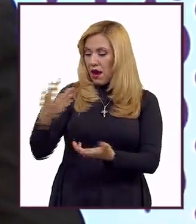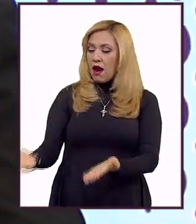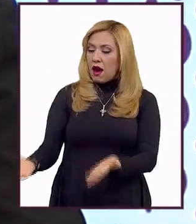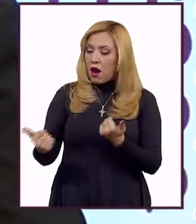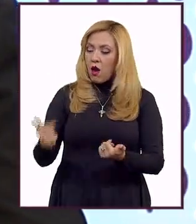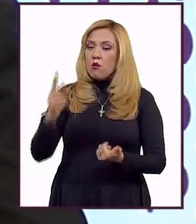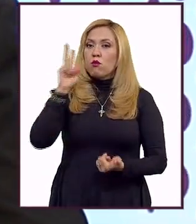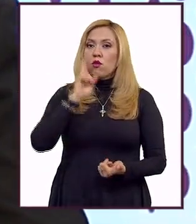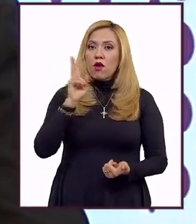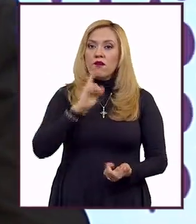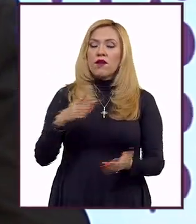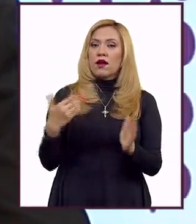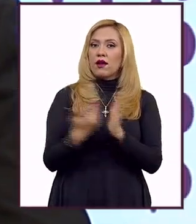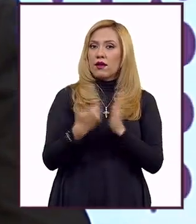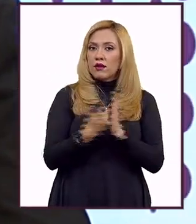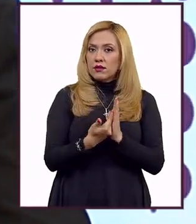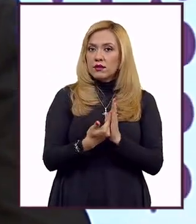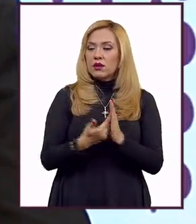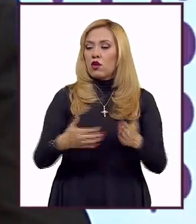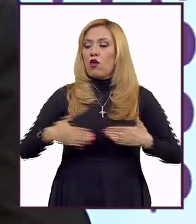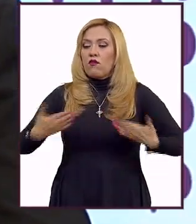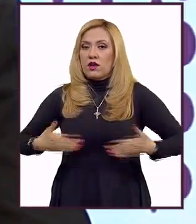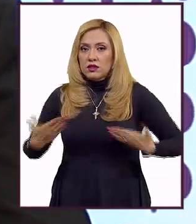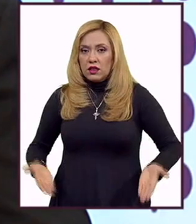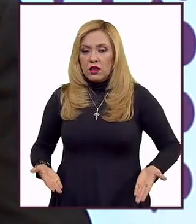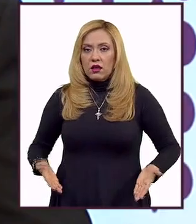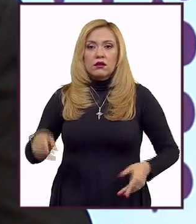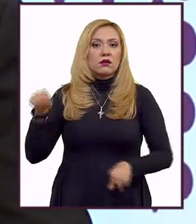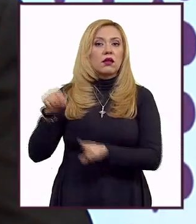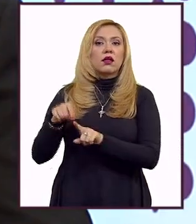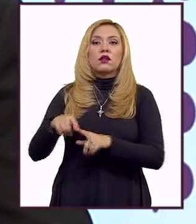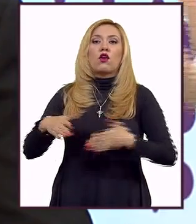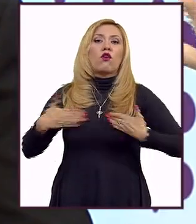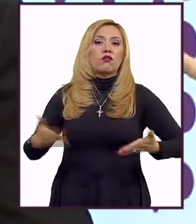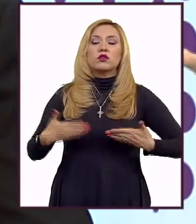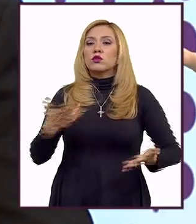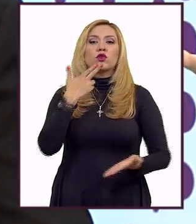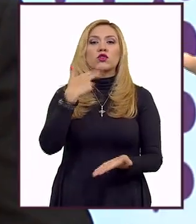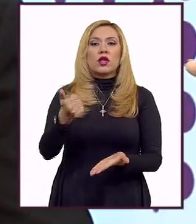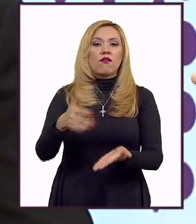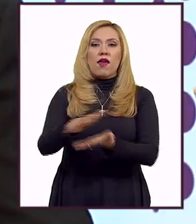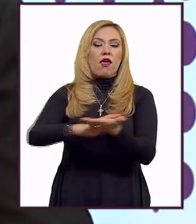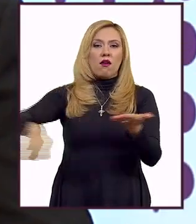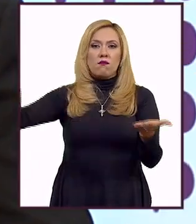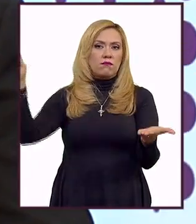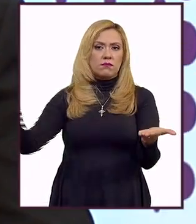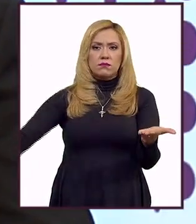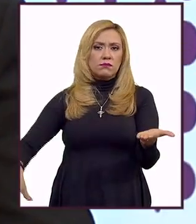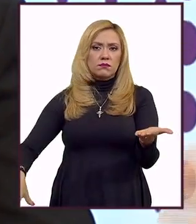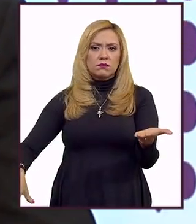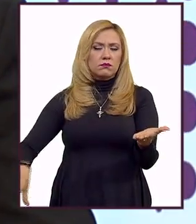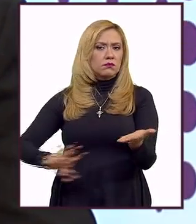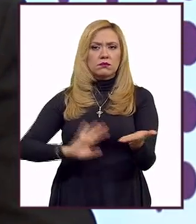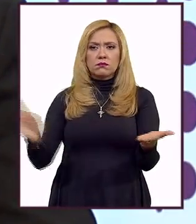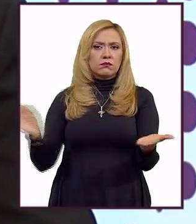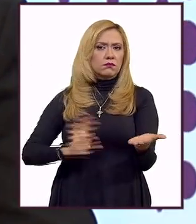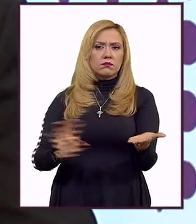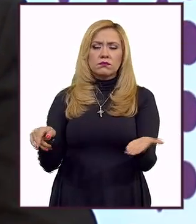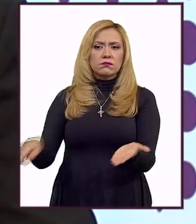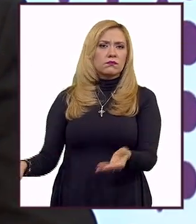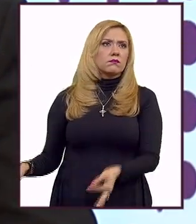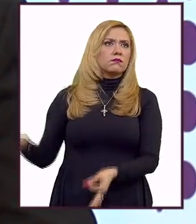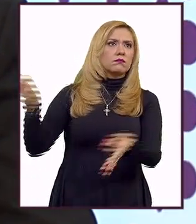evidencia, generalmente o por regla general una confesión, esa confesión se expulsa del juicio y ya no puede ser